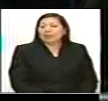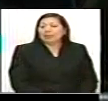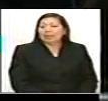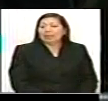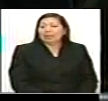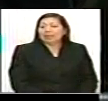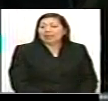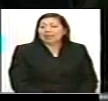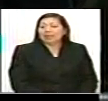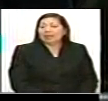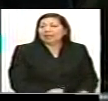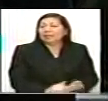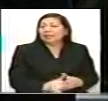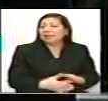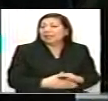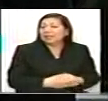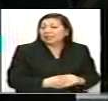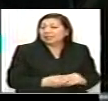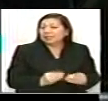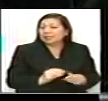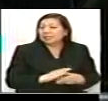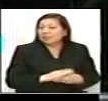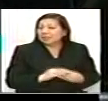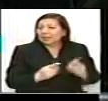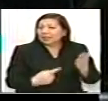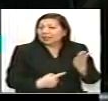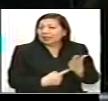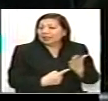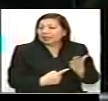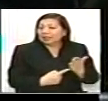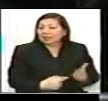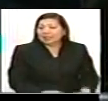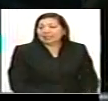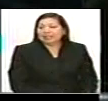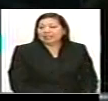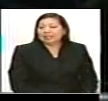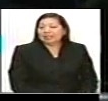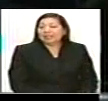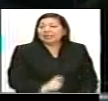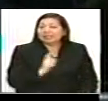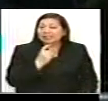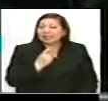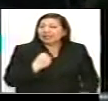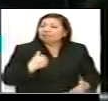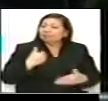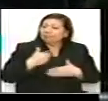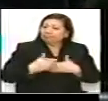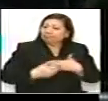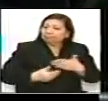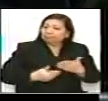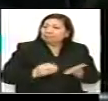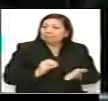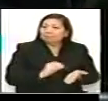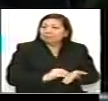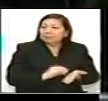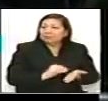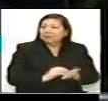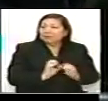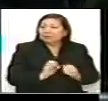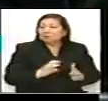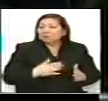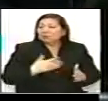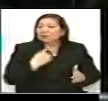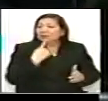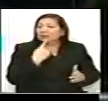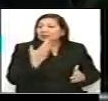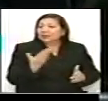Claro, con la data histórica y la tecnología, la satelítica, se ha avanzado en algo. Se puede